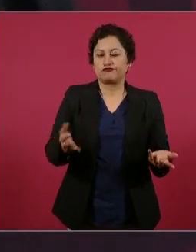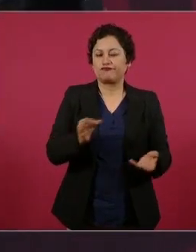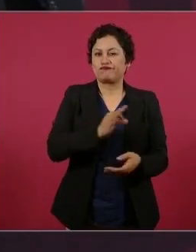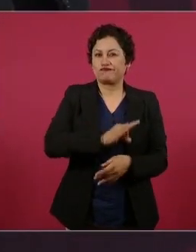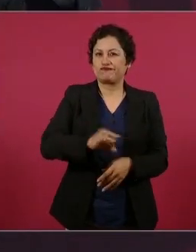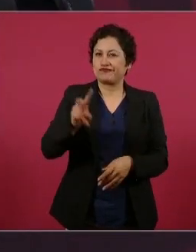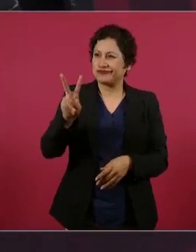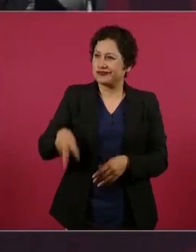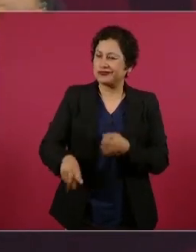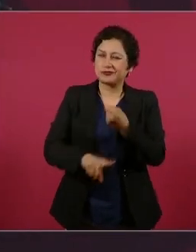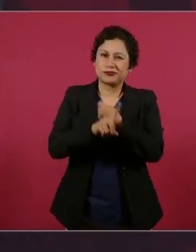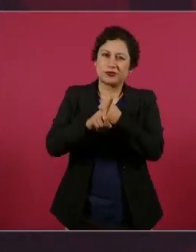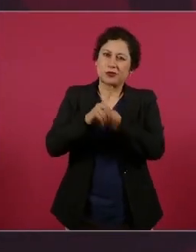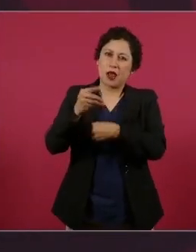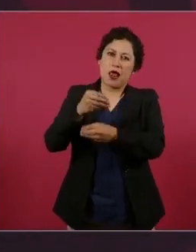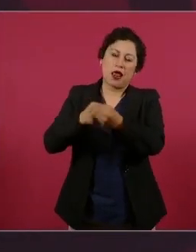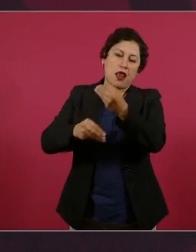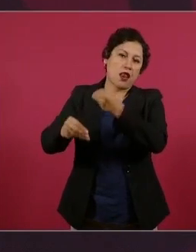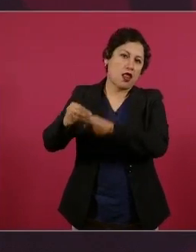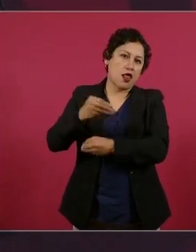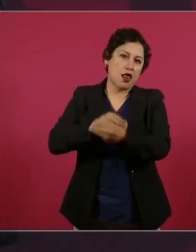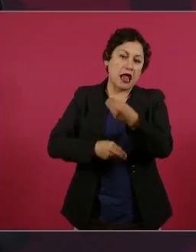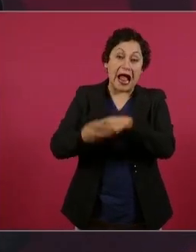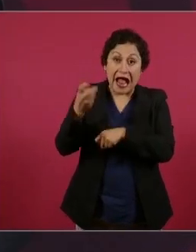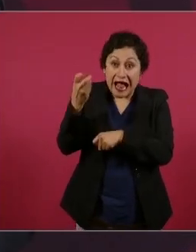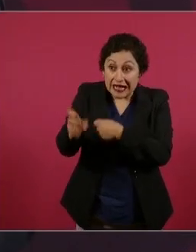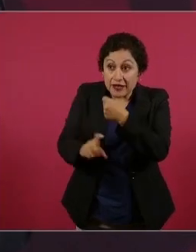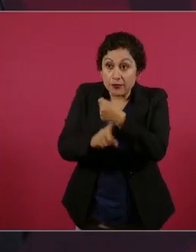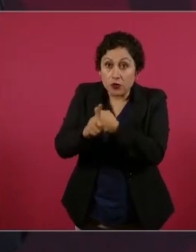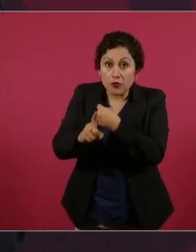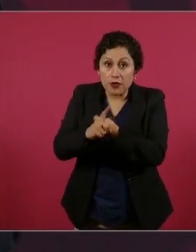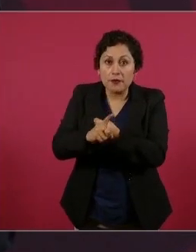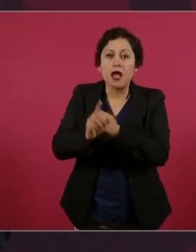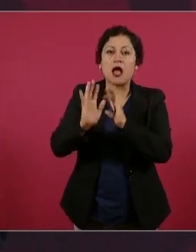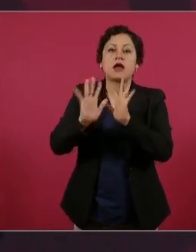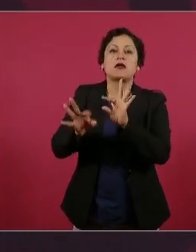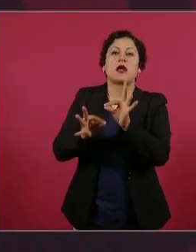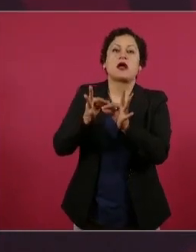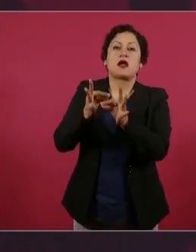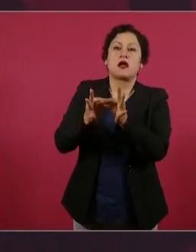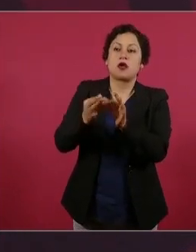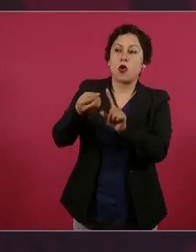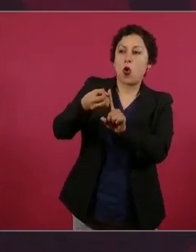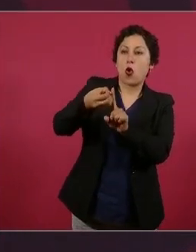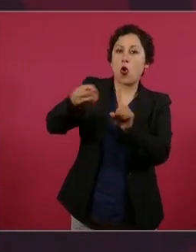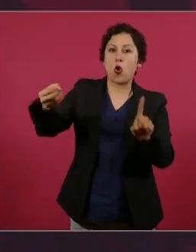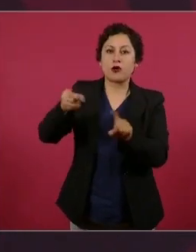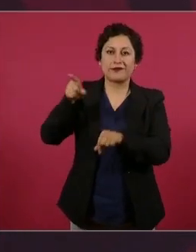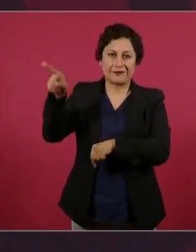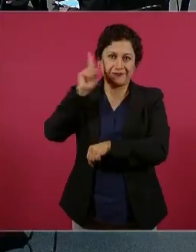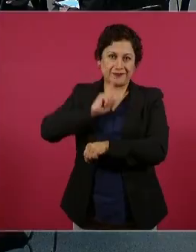O sea, y se está poniendo orden a eso con Mara.